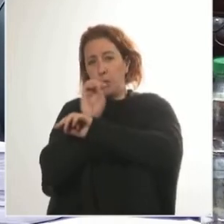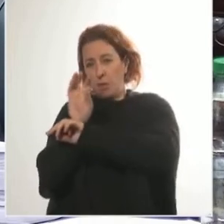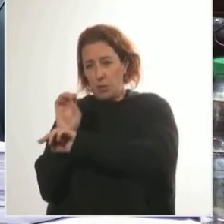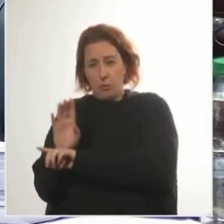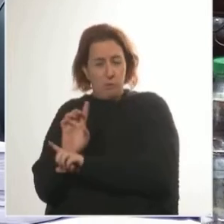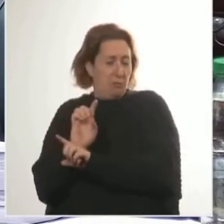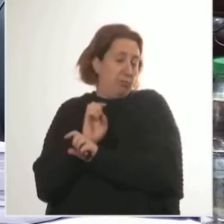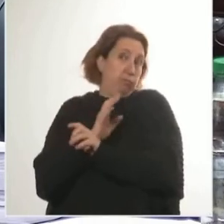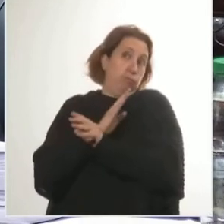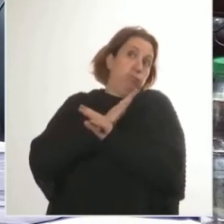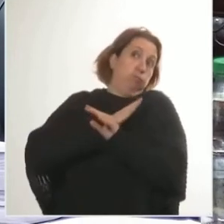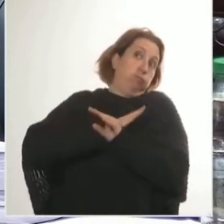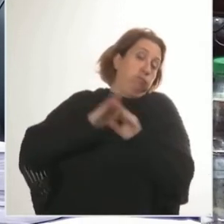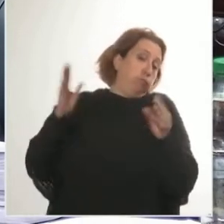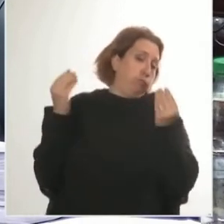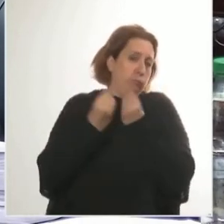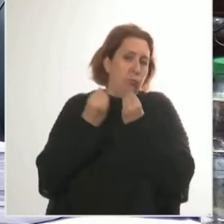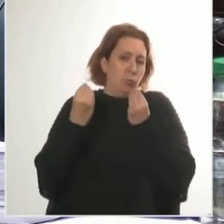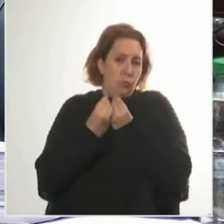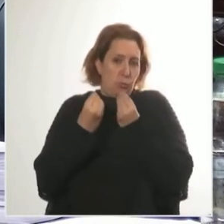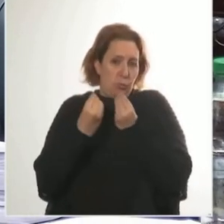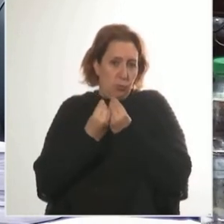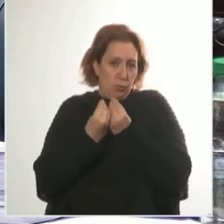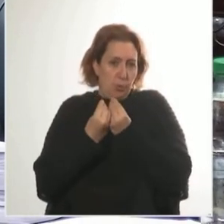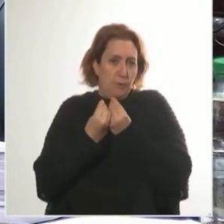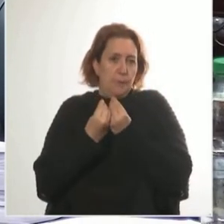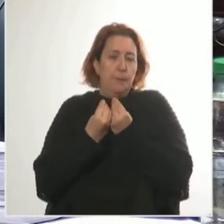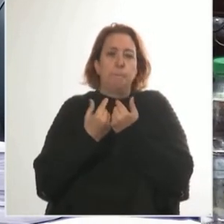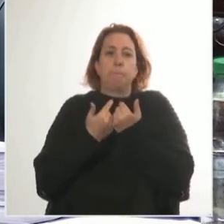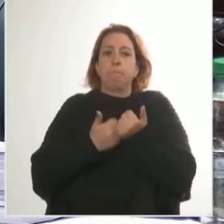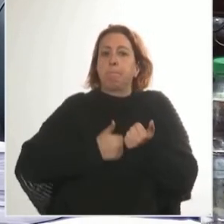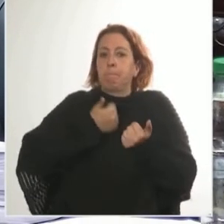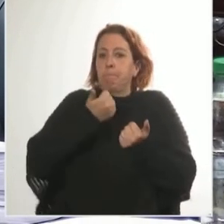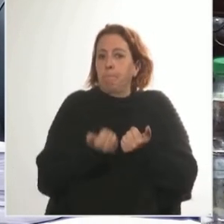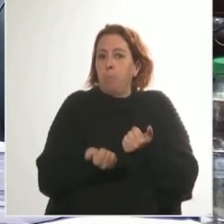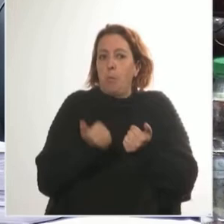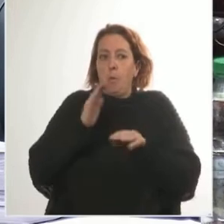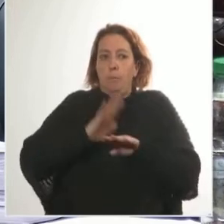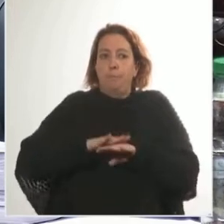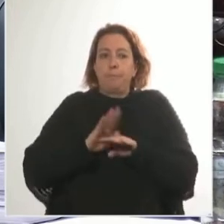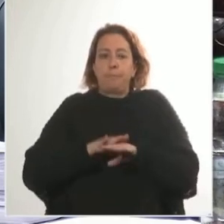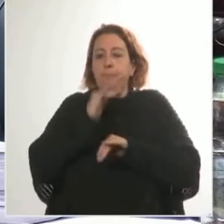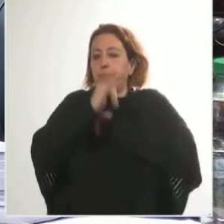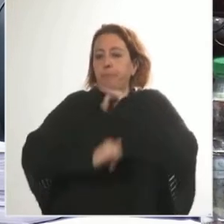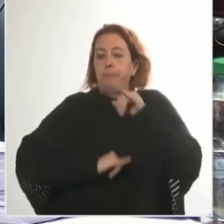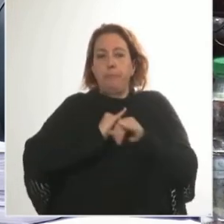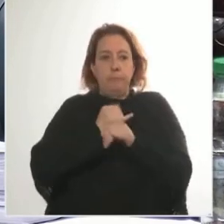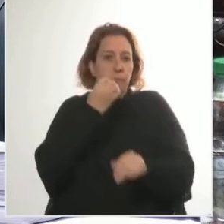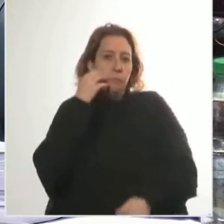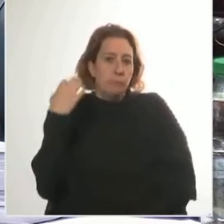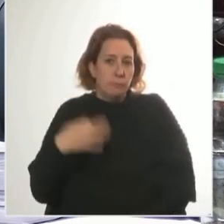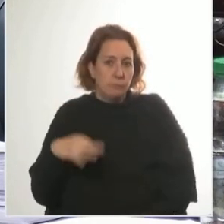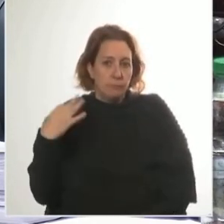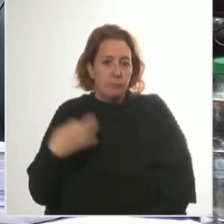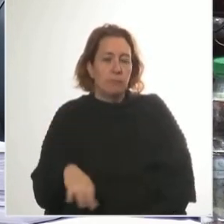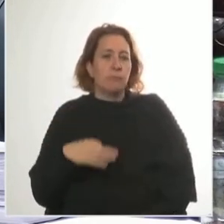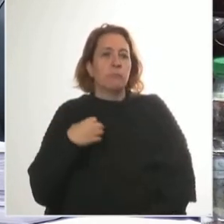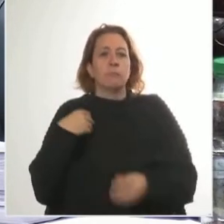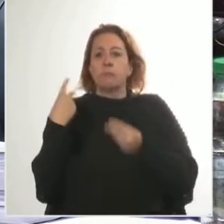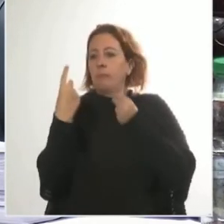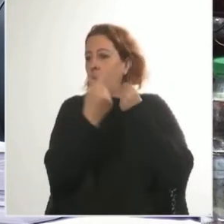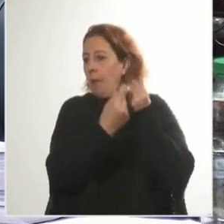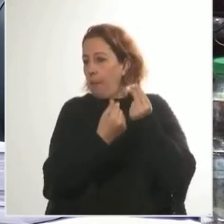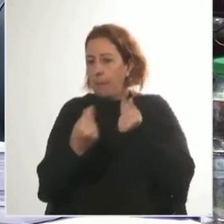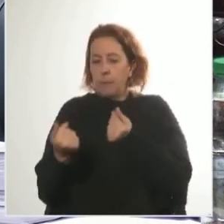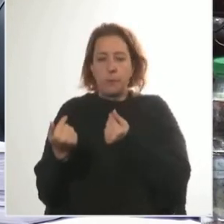están volando, efectivamente, están volando. Se está aprovechando una coyuntura internacional muy buena, de precios de